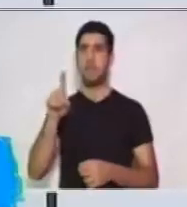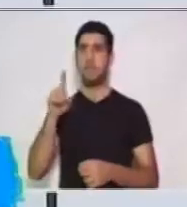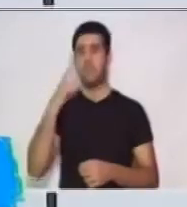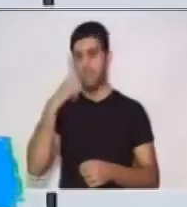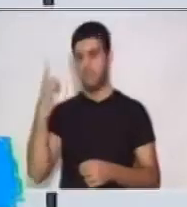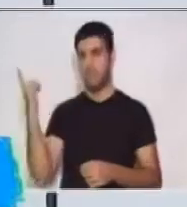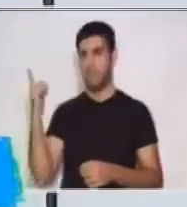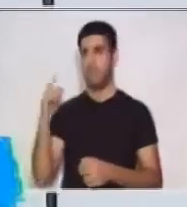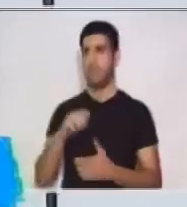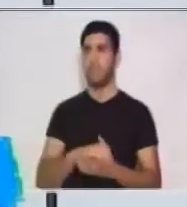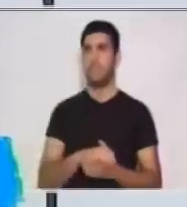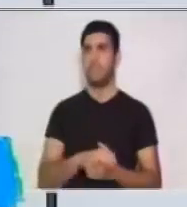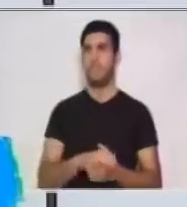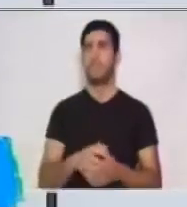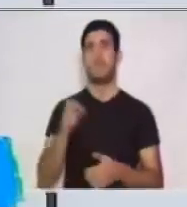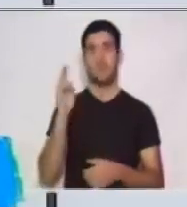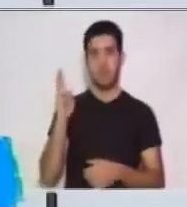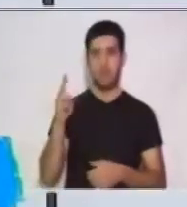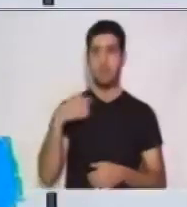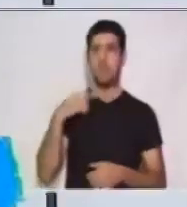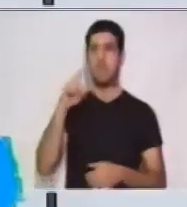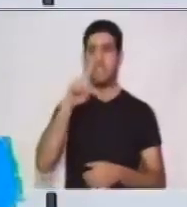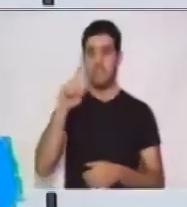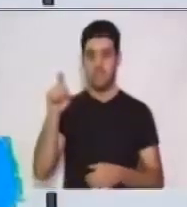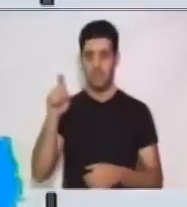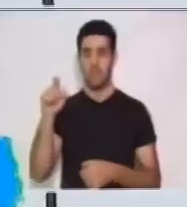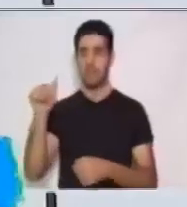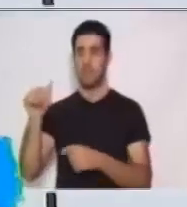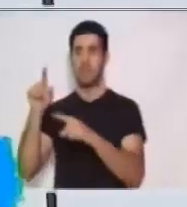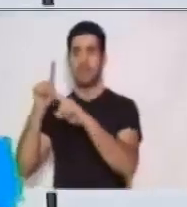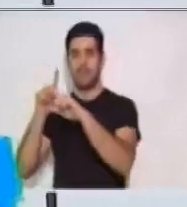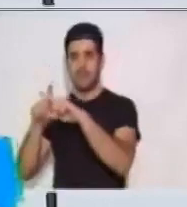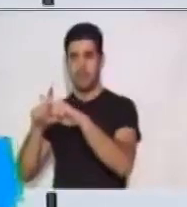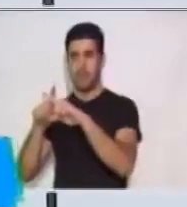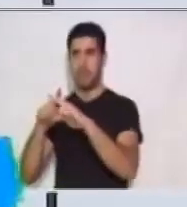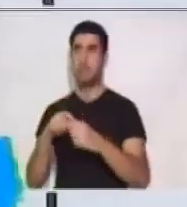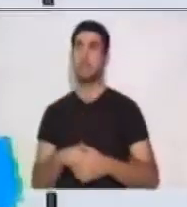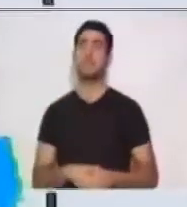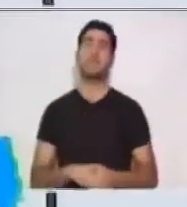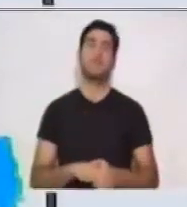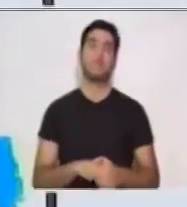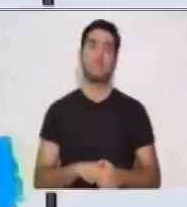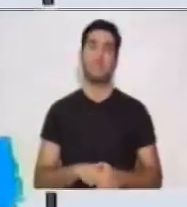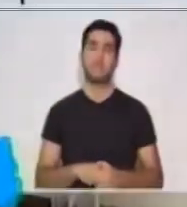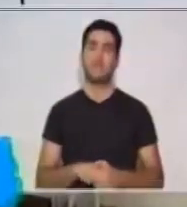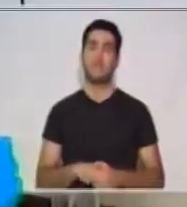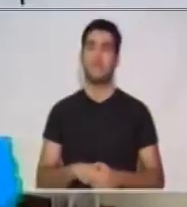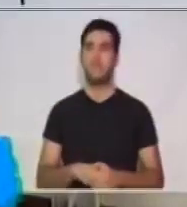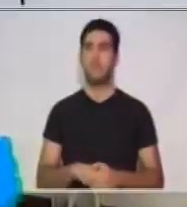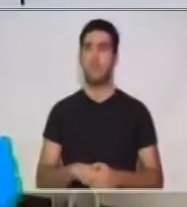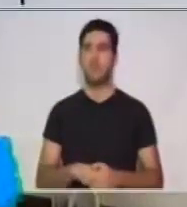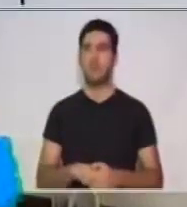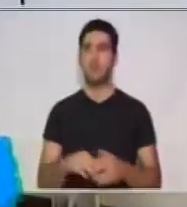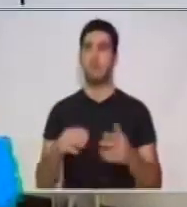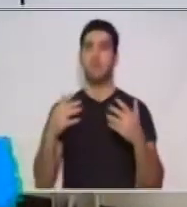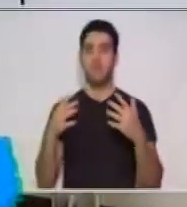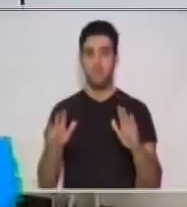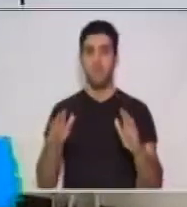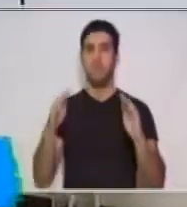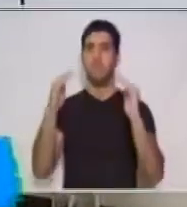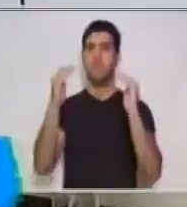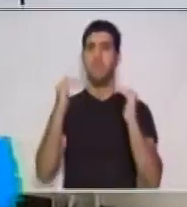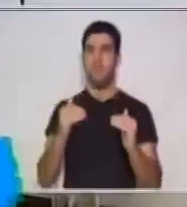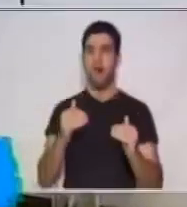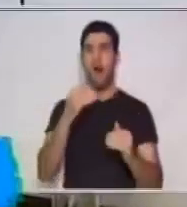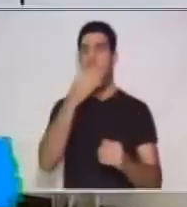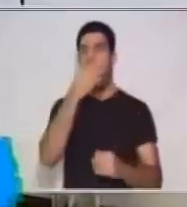ecuación siempre escribo antes el número, entonces escribo 100 por X. Ahora,